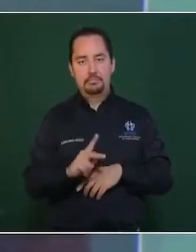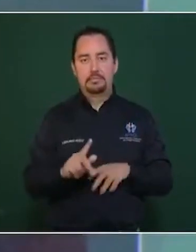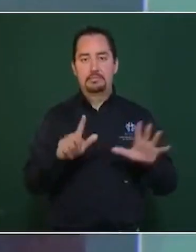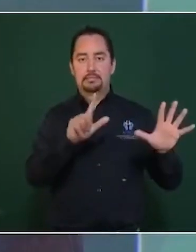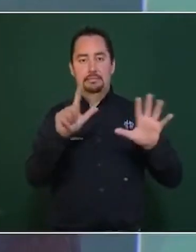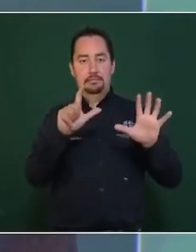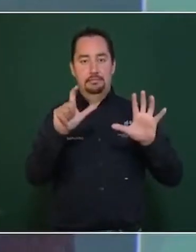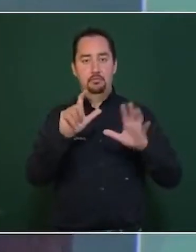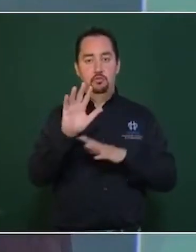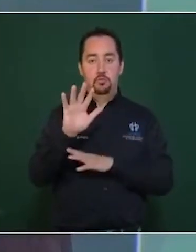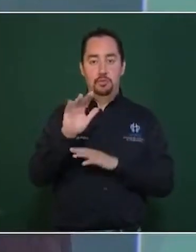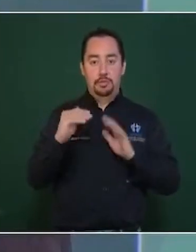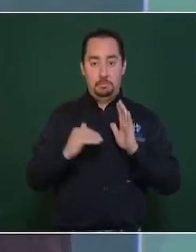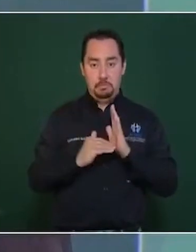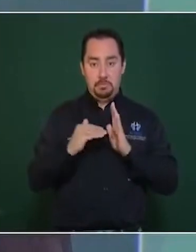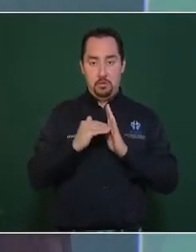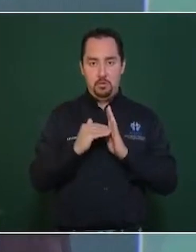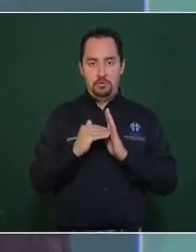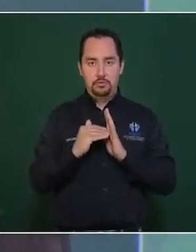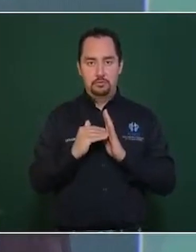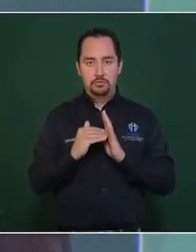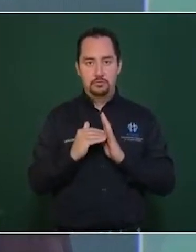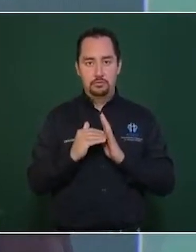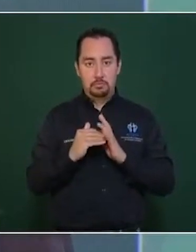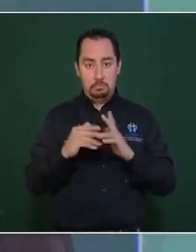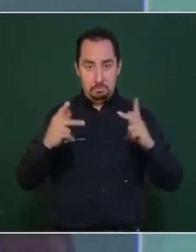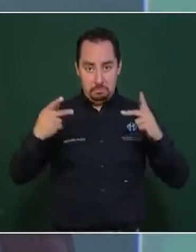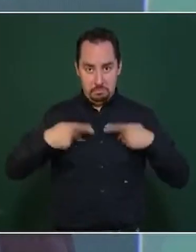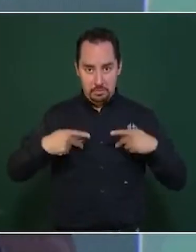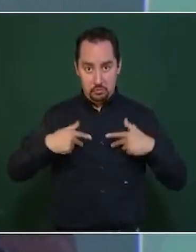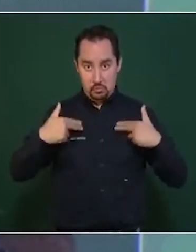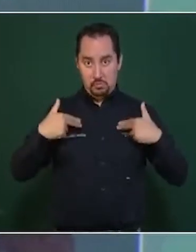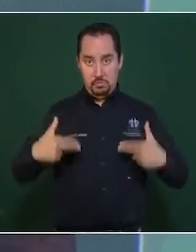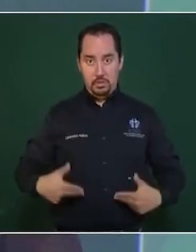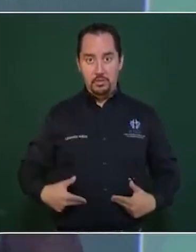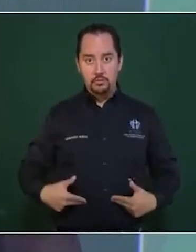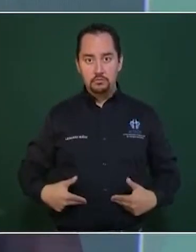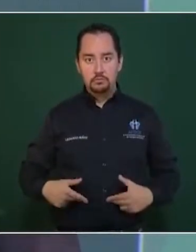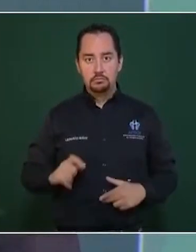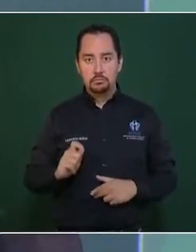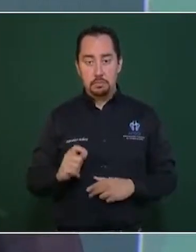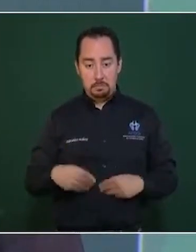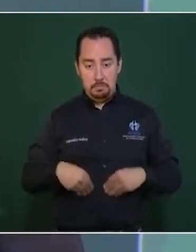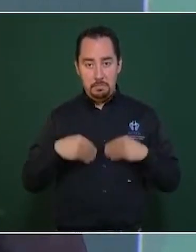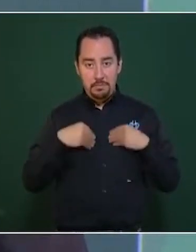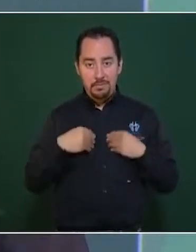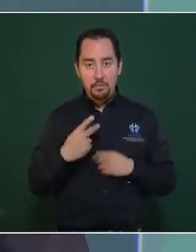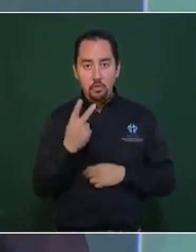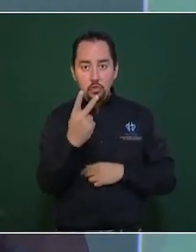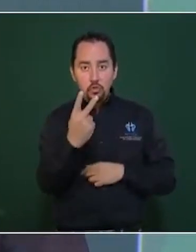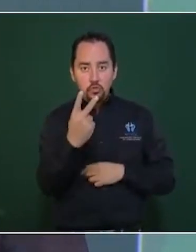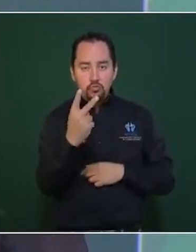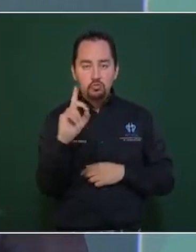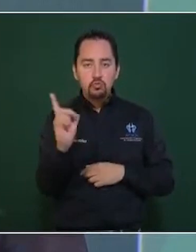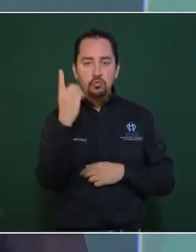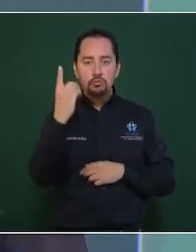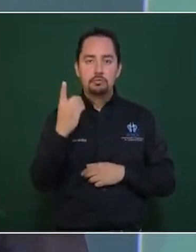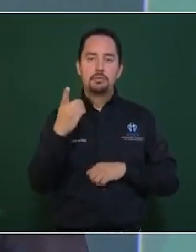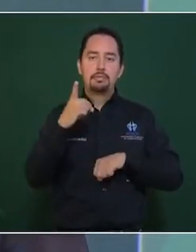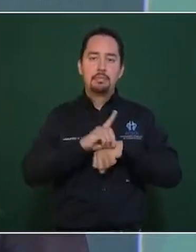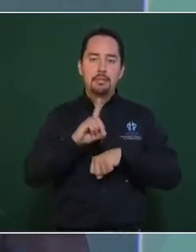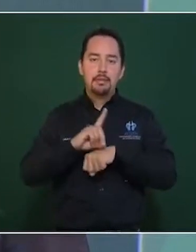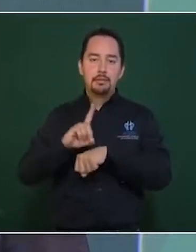millones de seres humanos que sobreviven con $2 diarios,